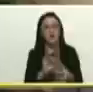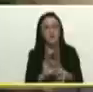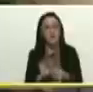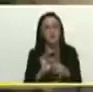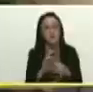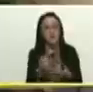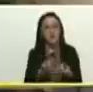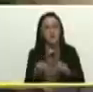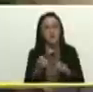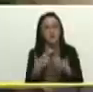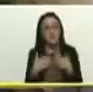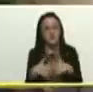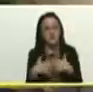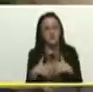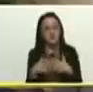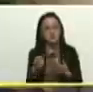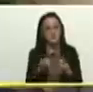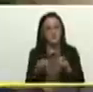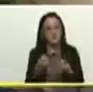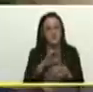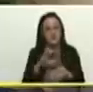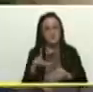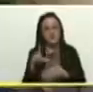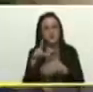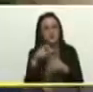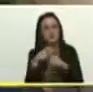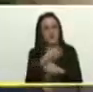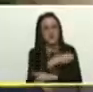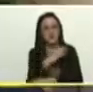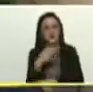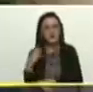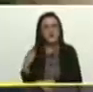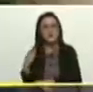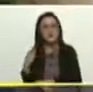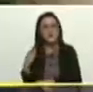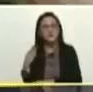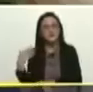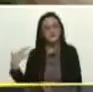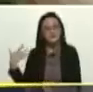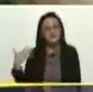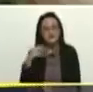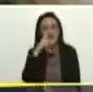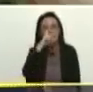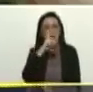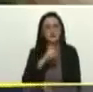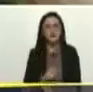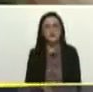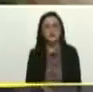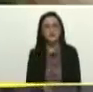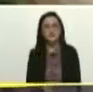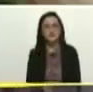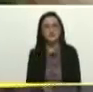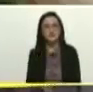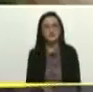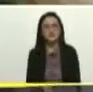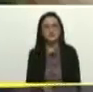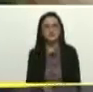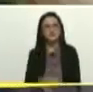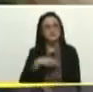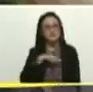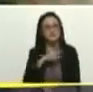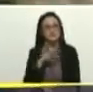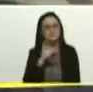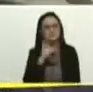económica, comercial, monetaria de América Latina y el Caribe tomarían décadas, que somos países